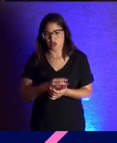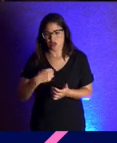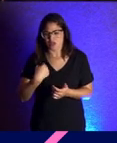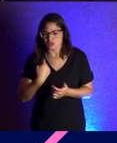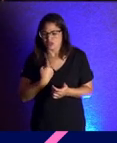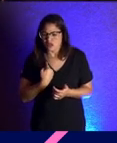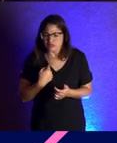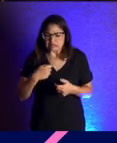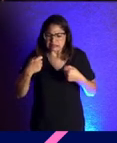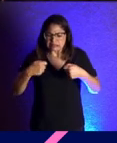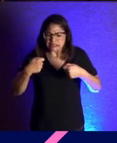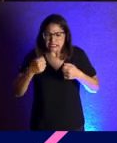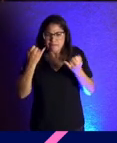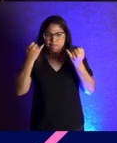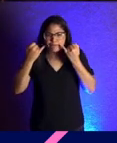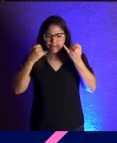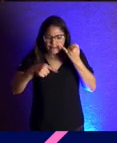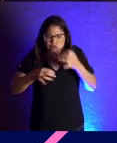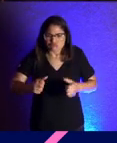que no tenemos.